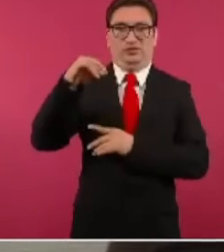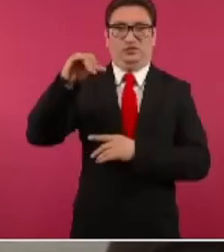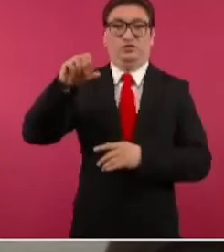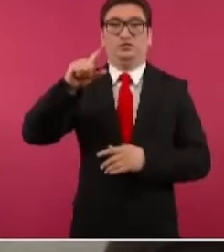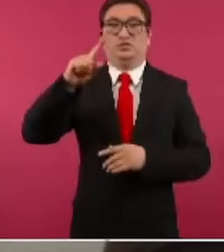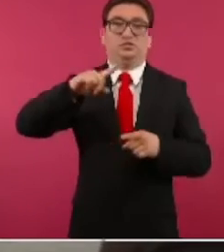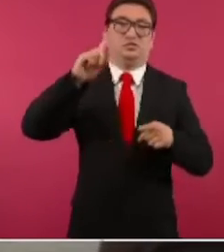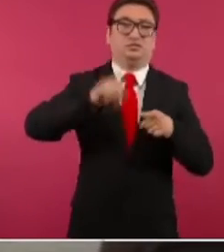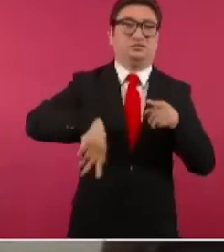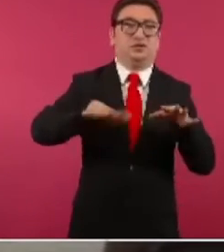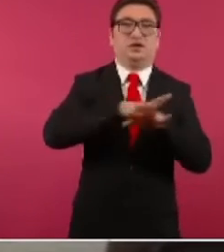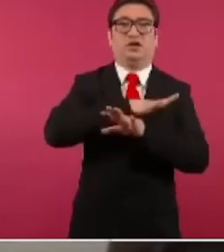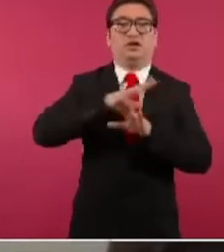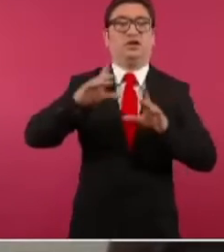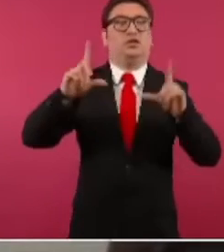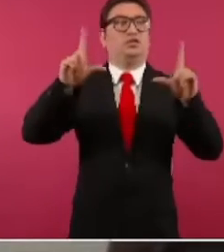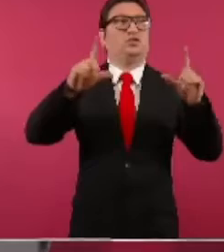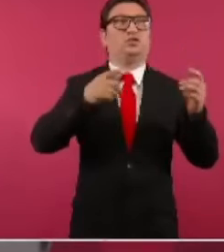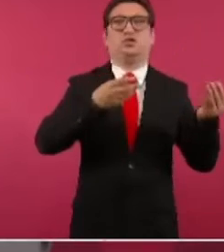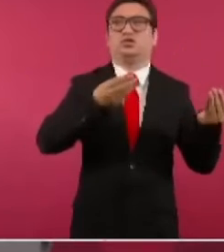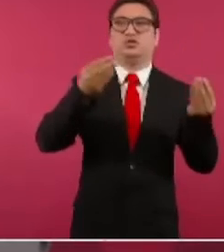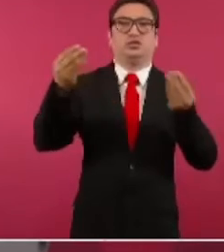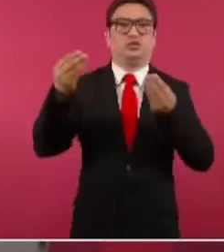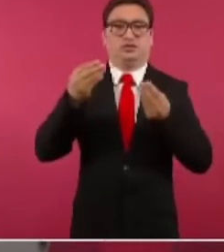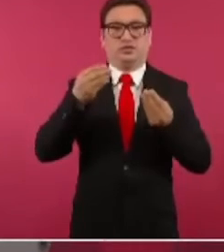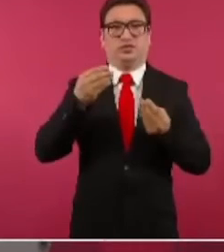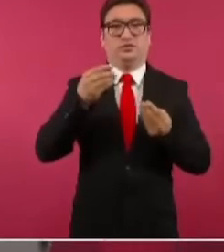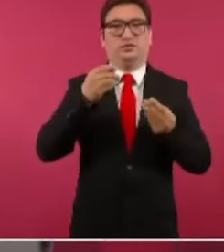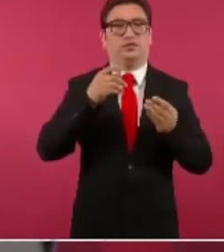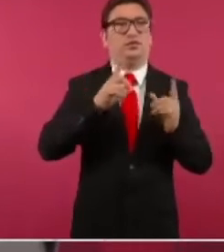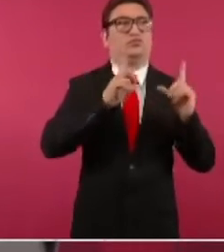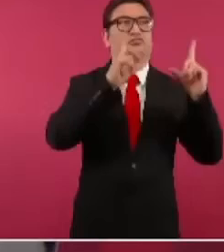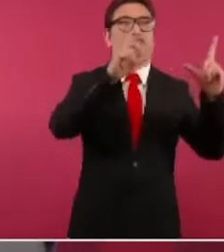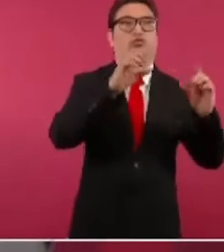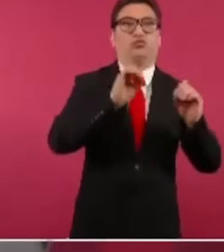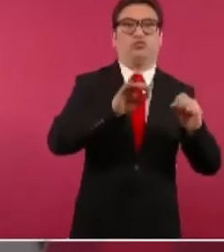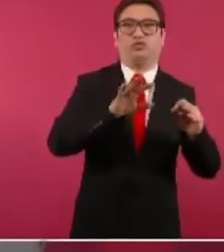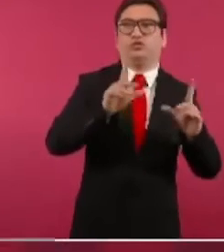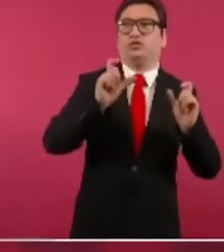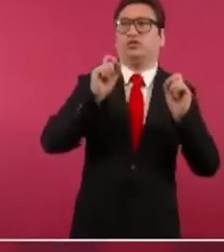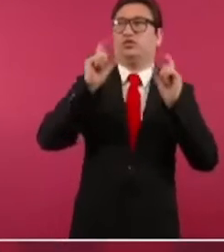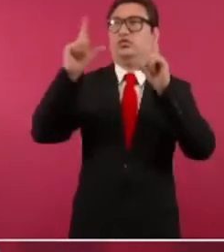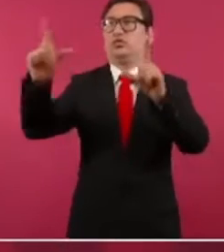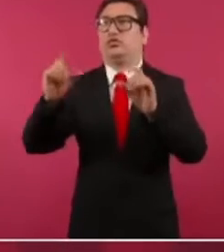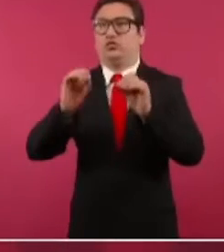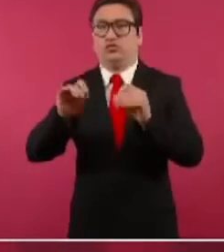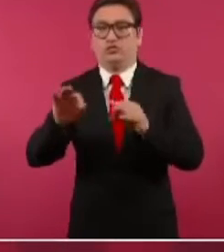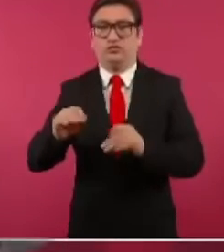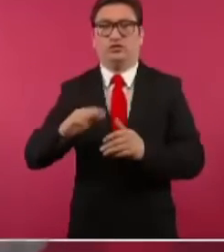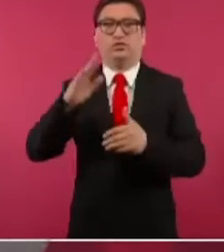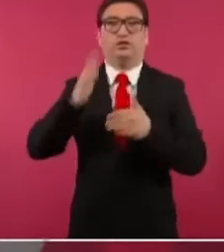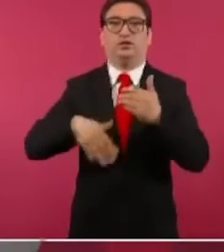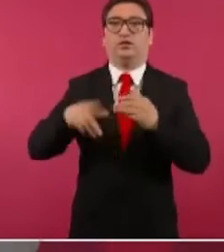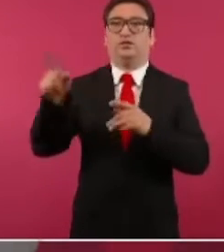y anduvo el retrato en distintas oficinas, terminó en la corte,